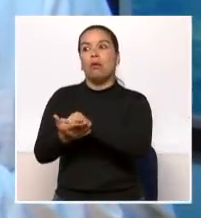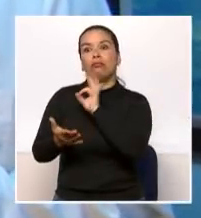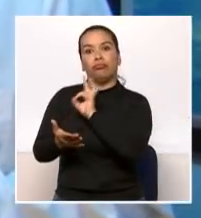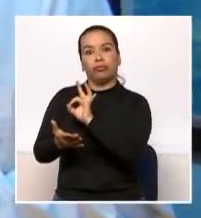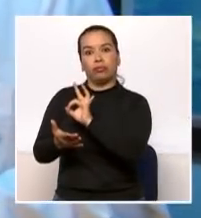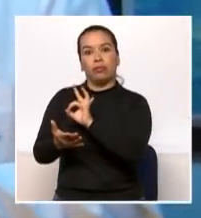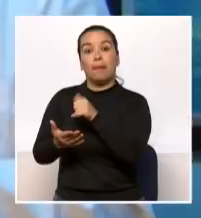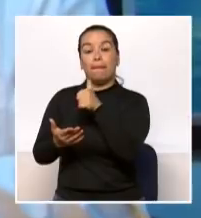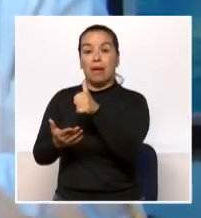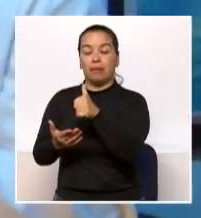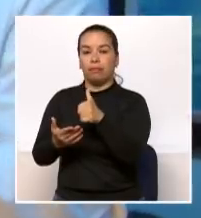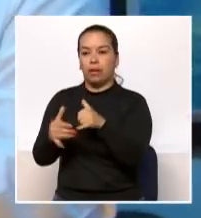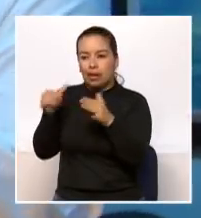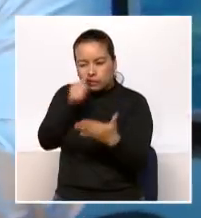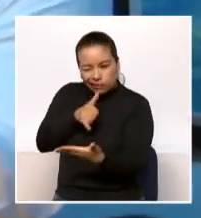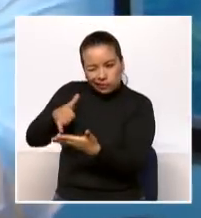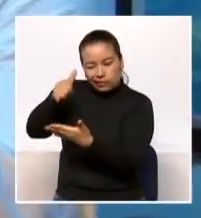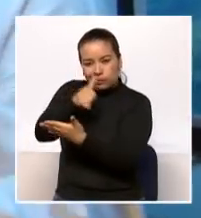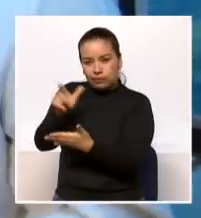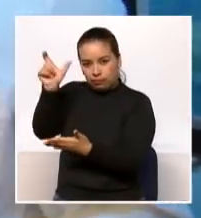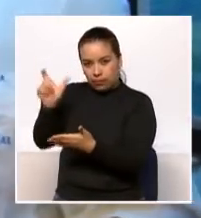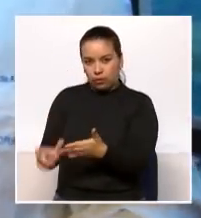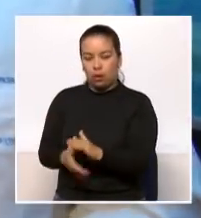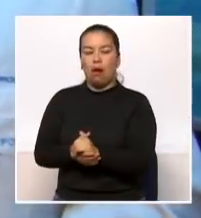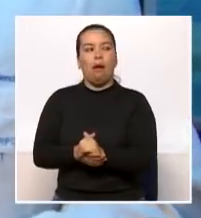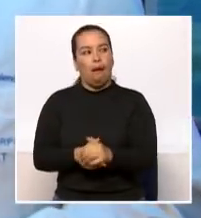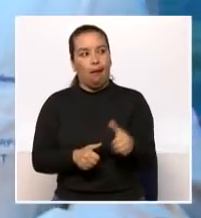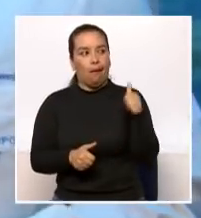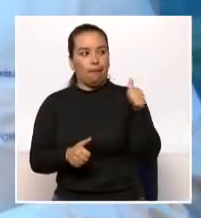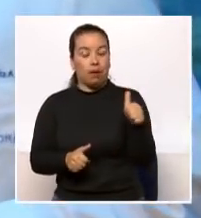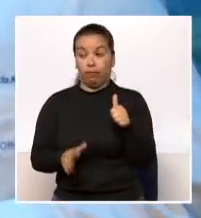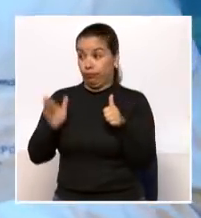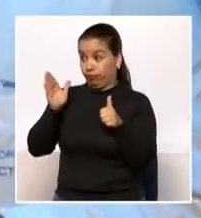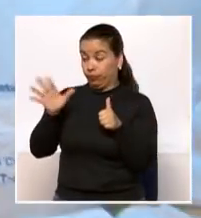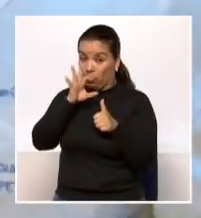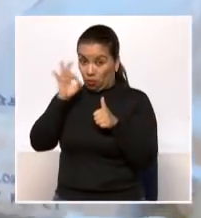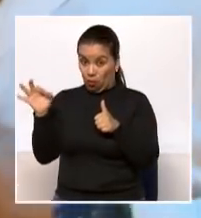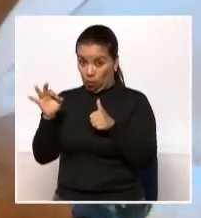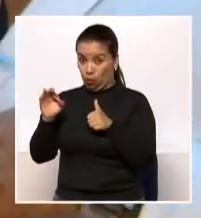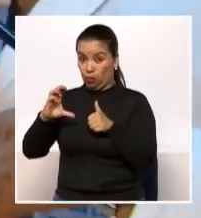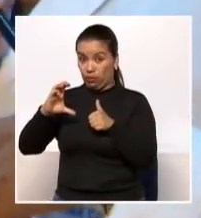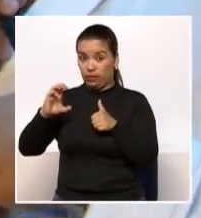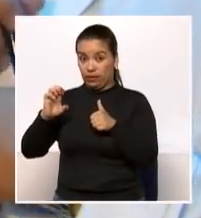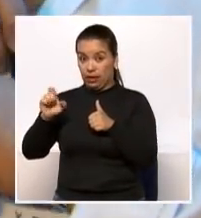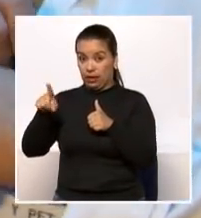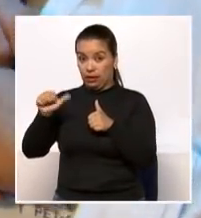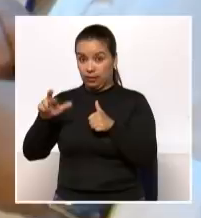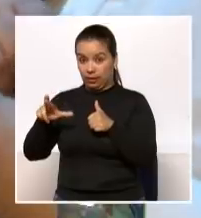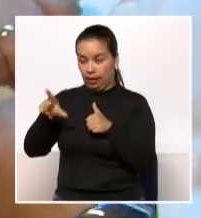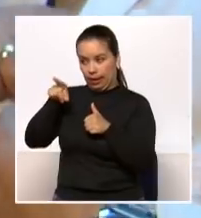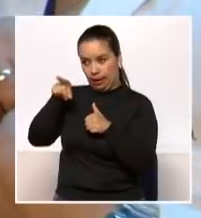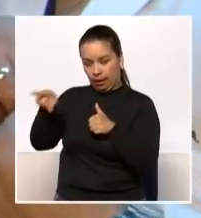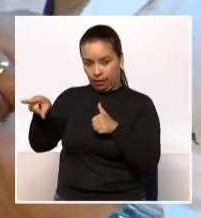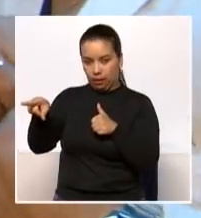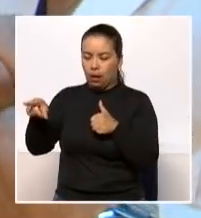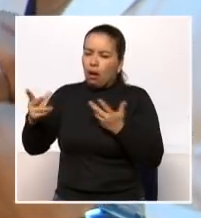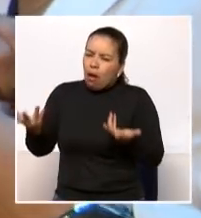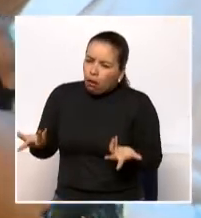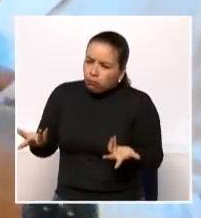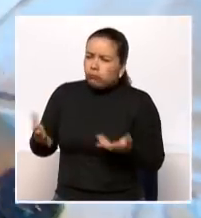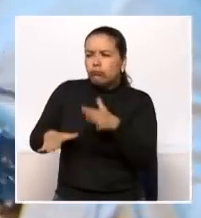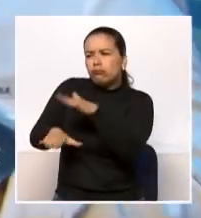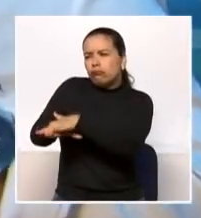poder examinar el caso de los pacientes. Bueno, tenemos de paciente al doctor César Canizales y